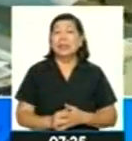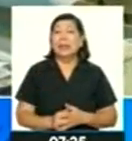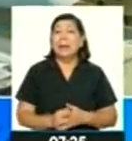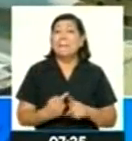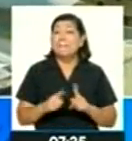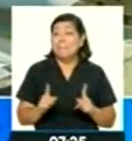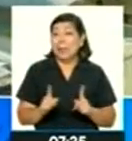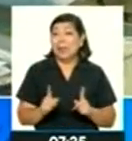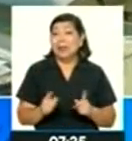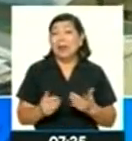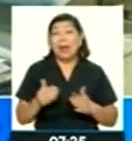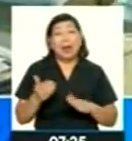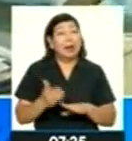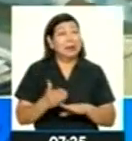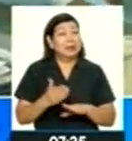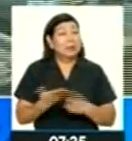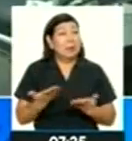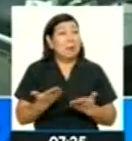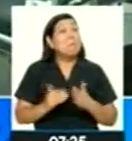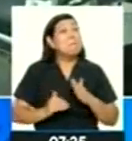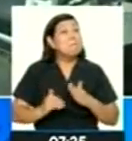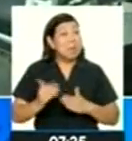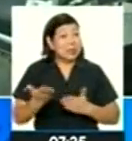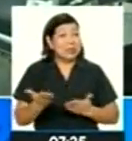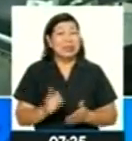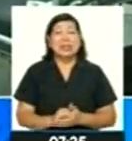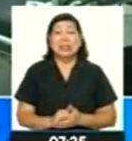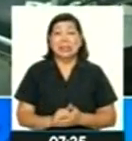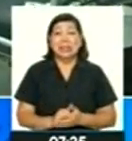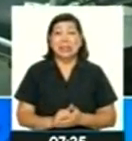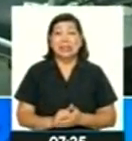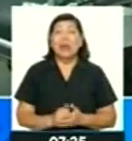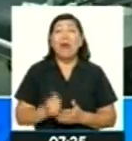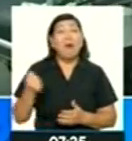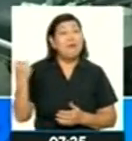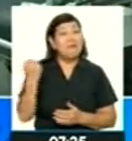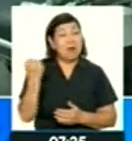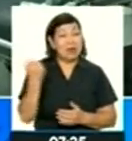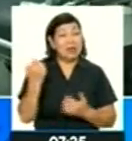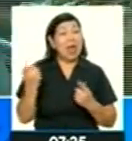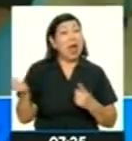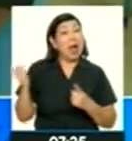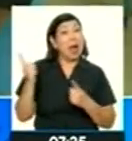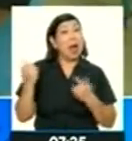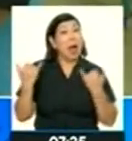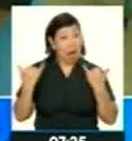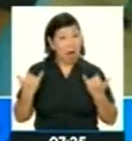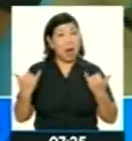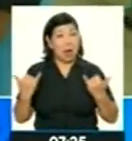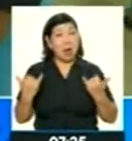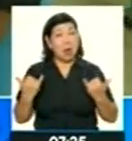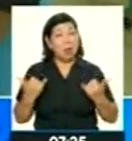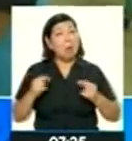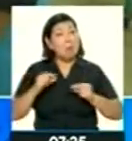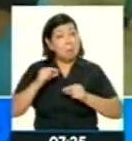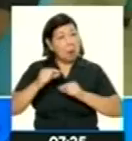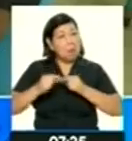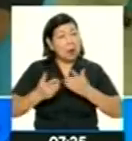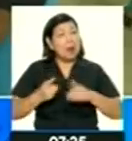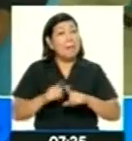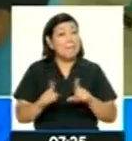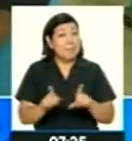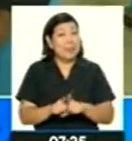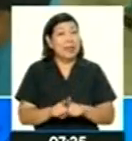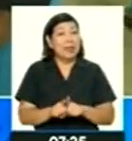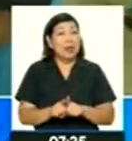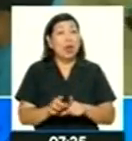y eso puede hacer de que hayan más casos severos. Hasta el momento, es la evolución natural y también la